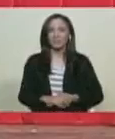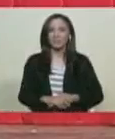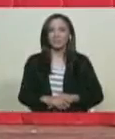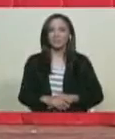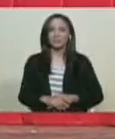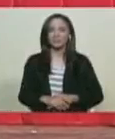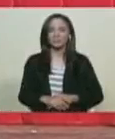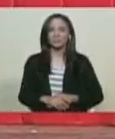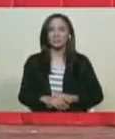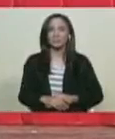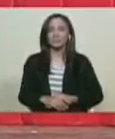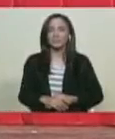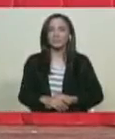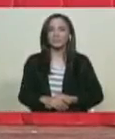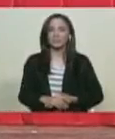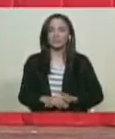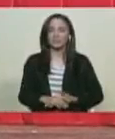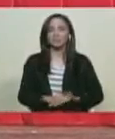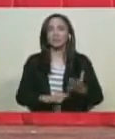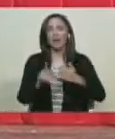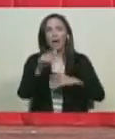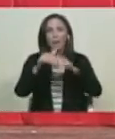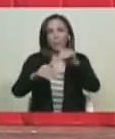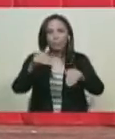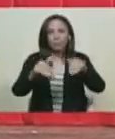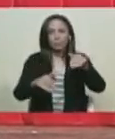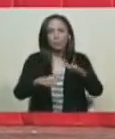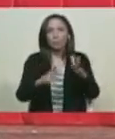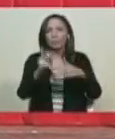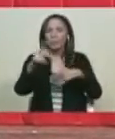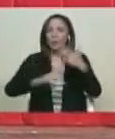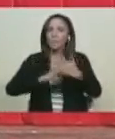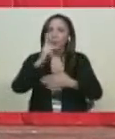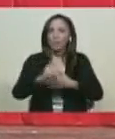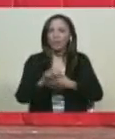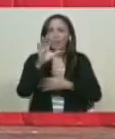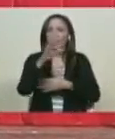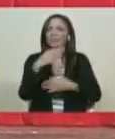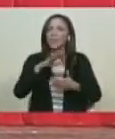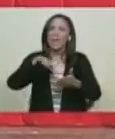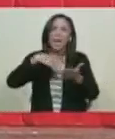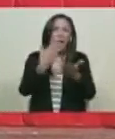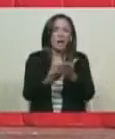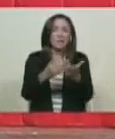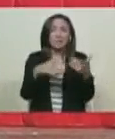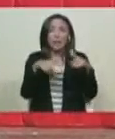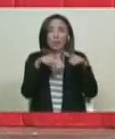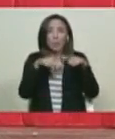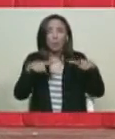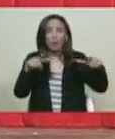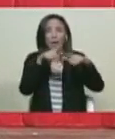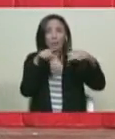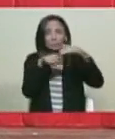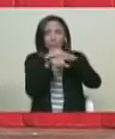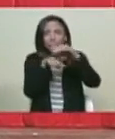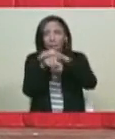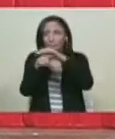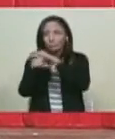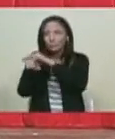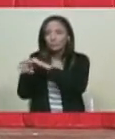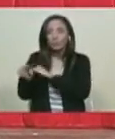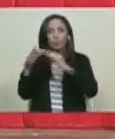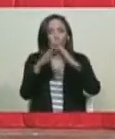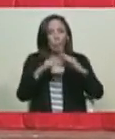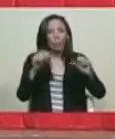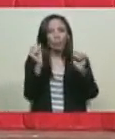esa candidatura presidencial y ese plan de la patria lo llevemos hasta el último rincón, hasta el último centro de